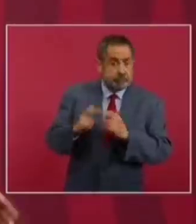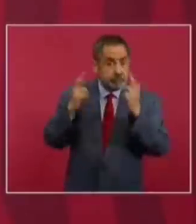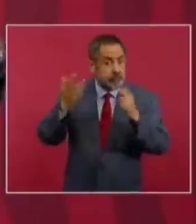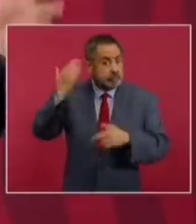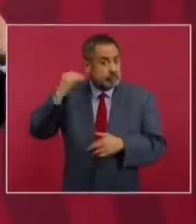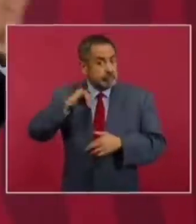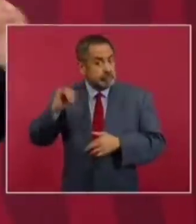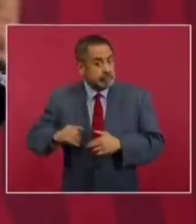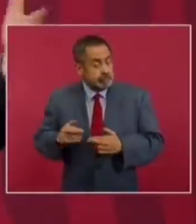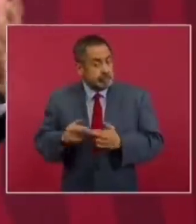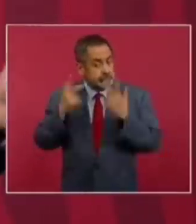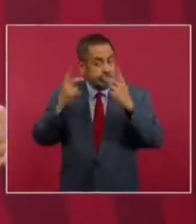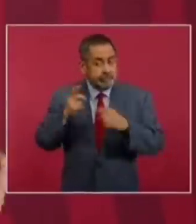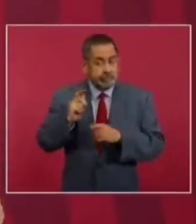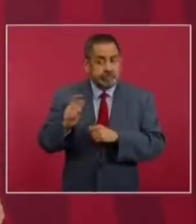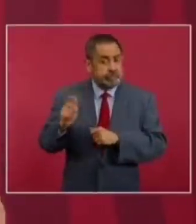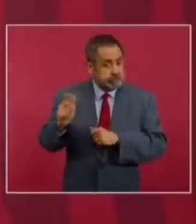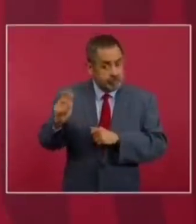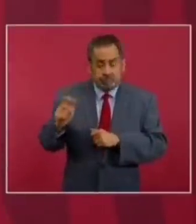Han